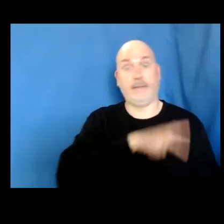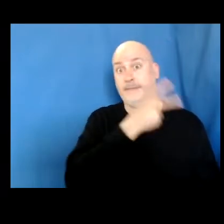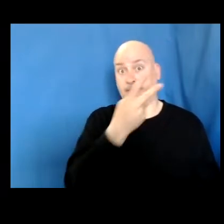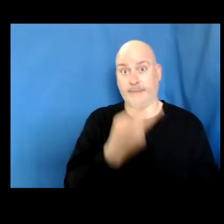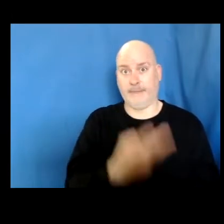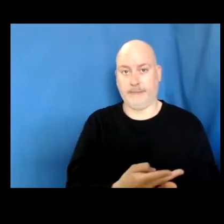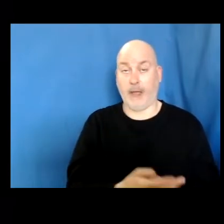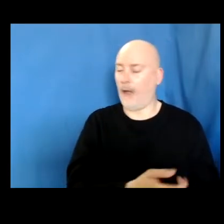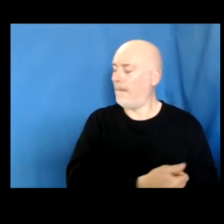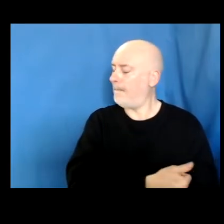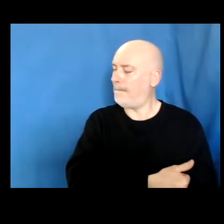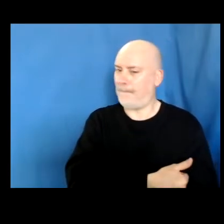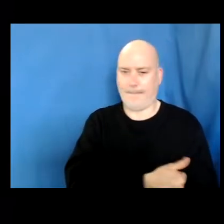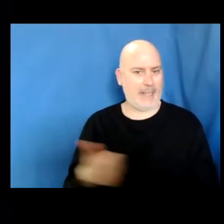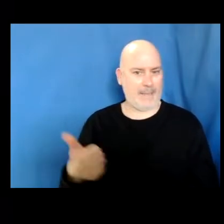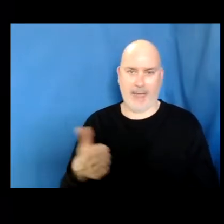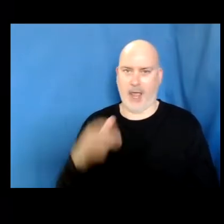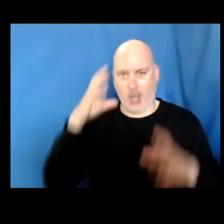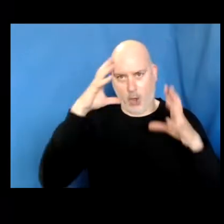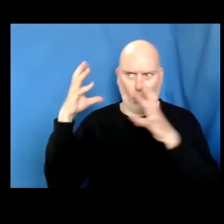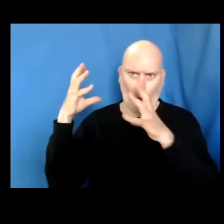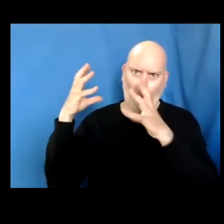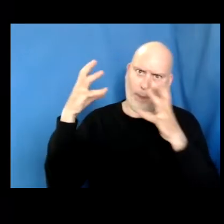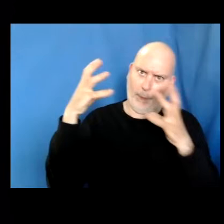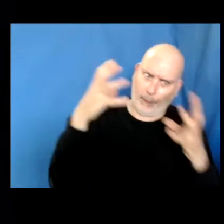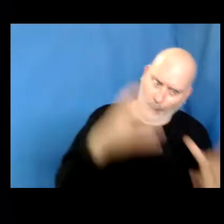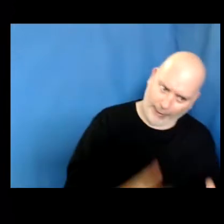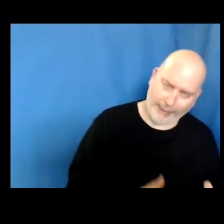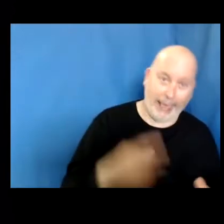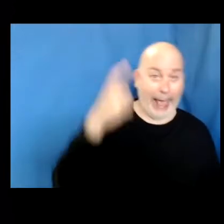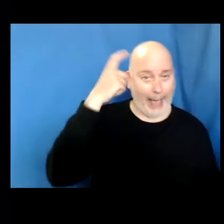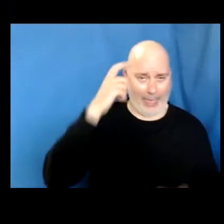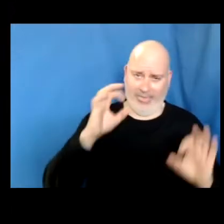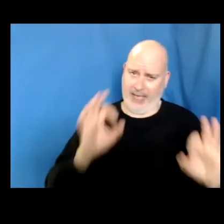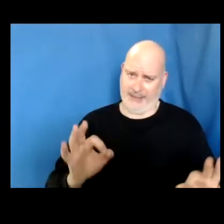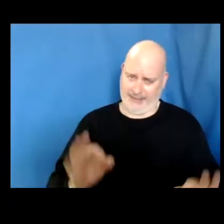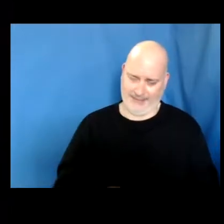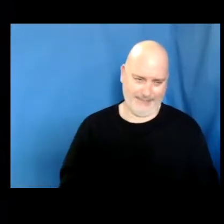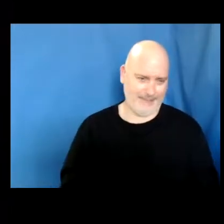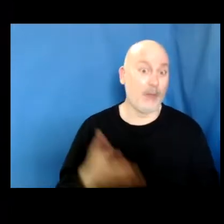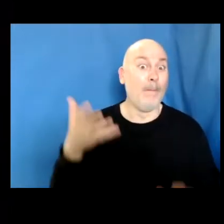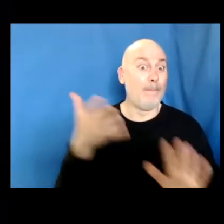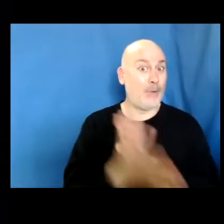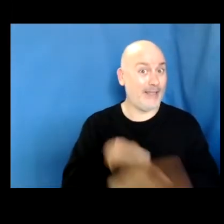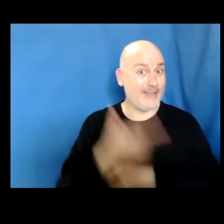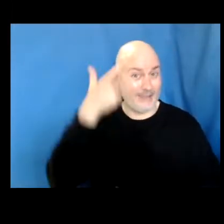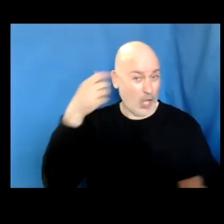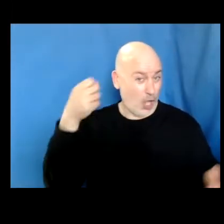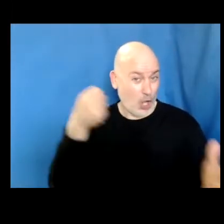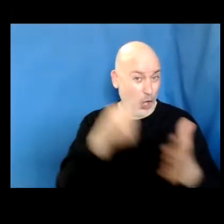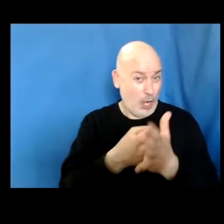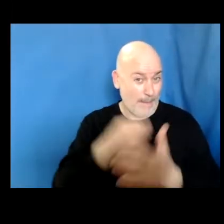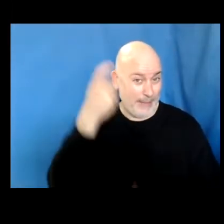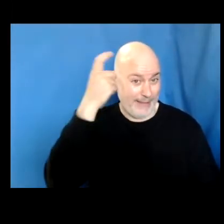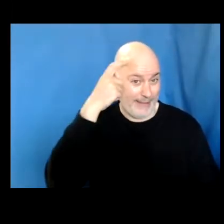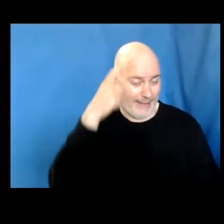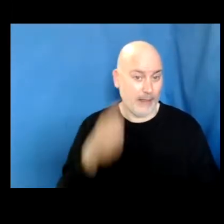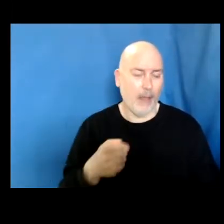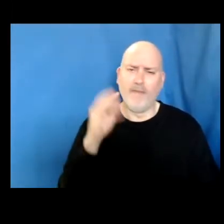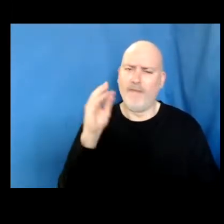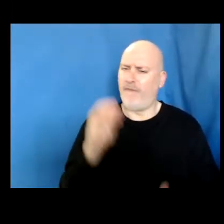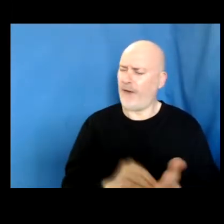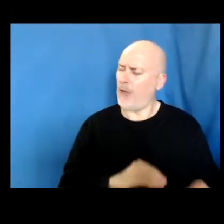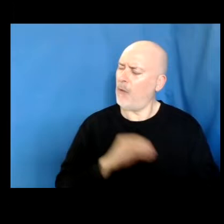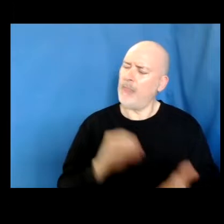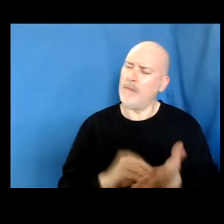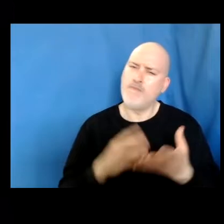la primera parte que se va a golpear va a ser la cabeza. Por eso el traumatismo craneal es un motivo muy frecuente también